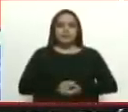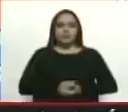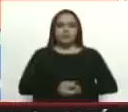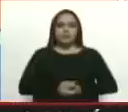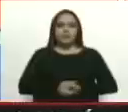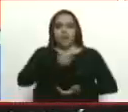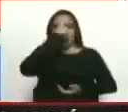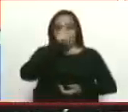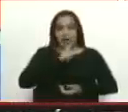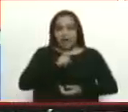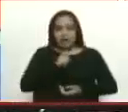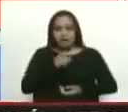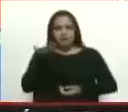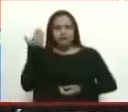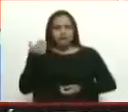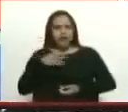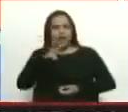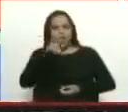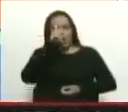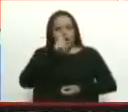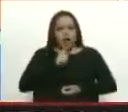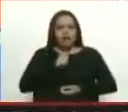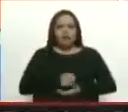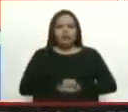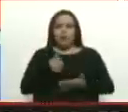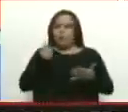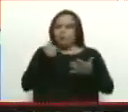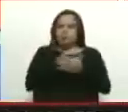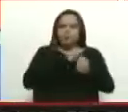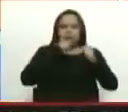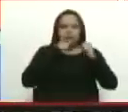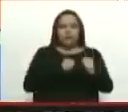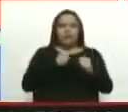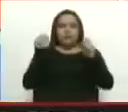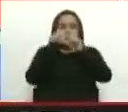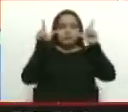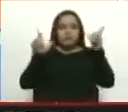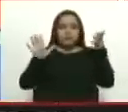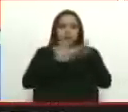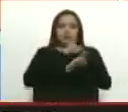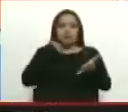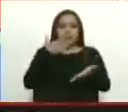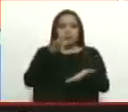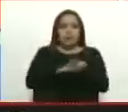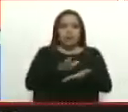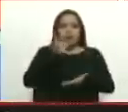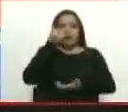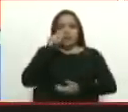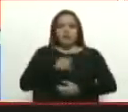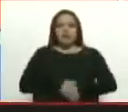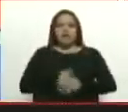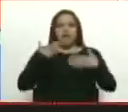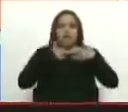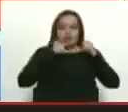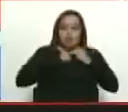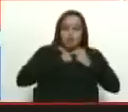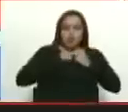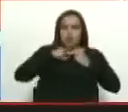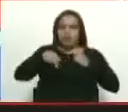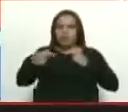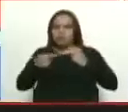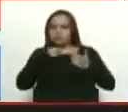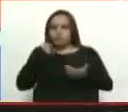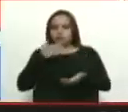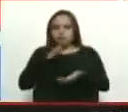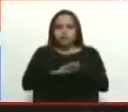del año de hace 2 años golpeado, como la sorpresa de Aristóbulo, ¿eh? Habíamos marchado y de repente se nos fue